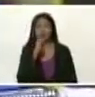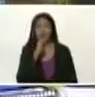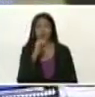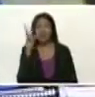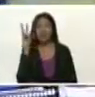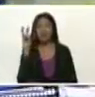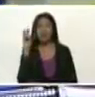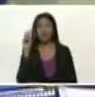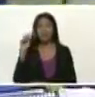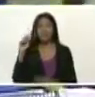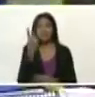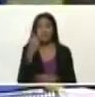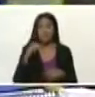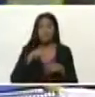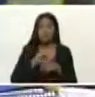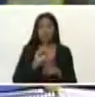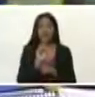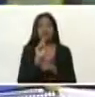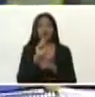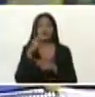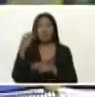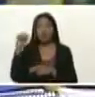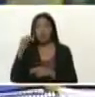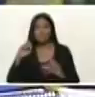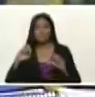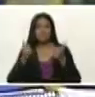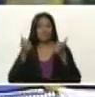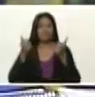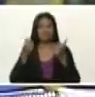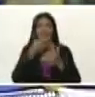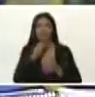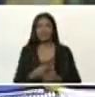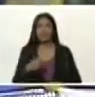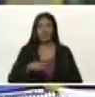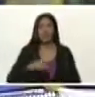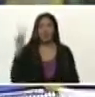viernes 1 de noviembre, arrancan